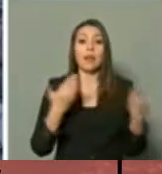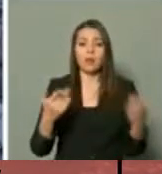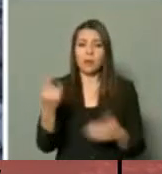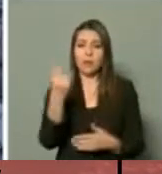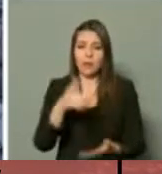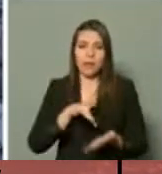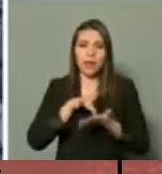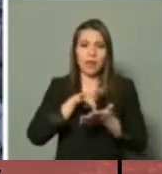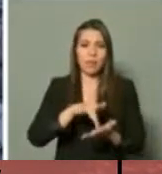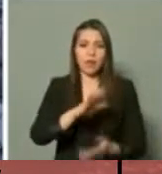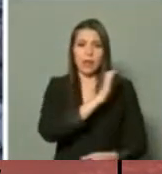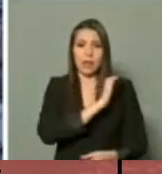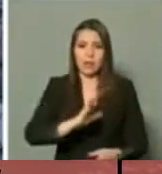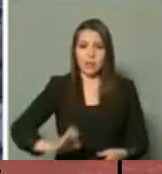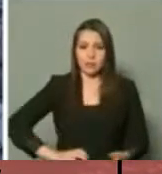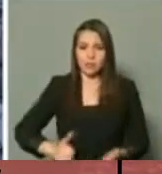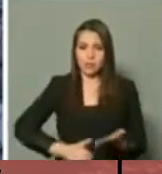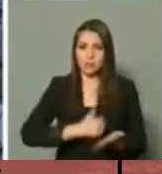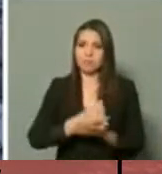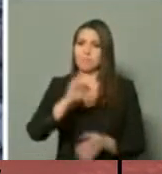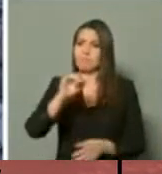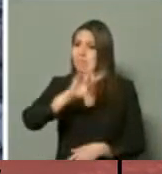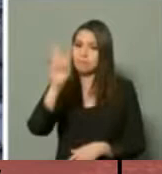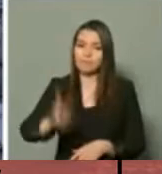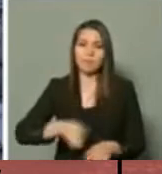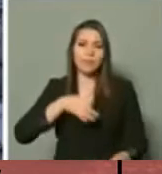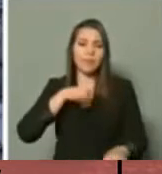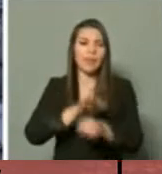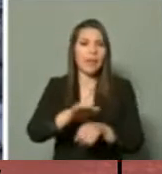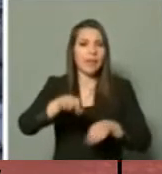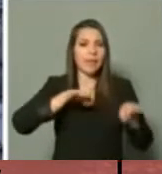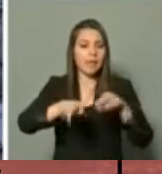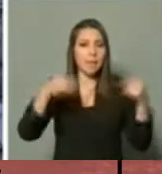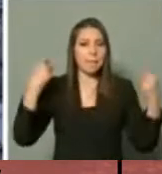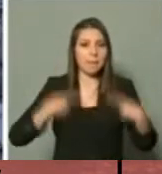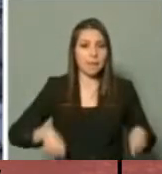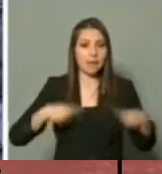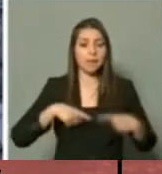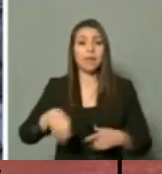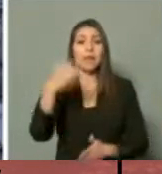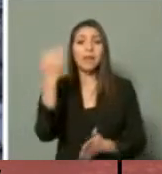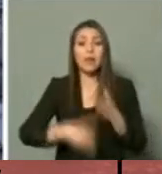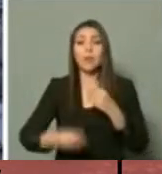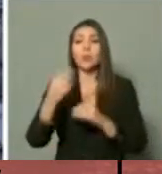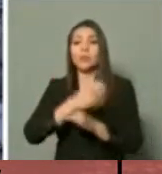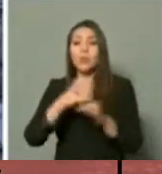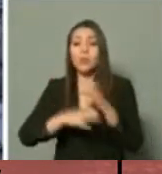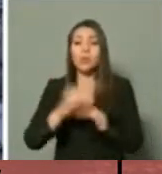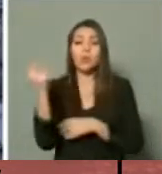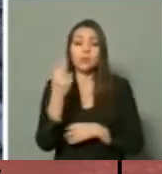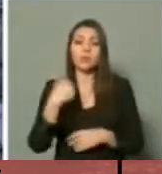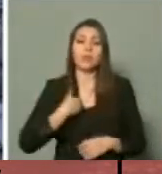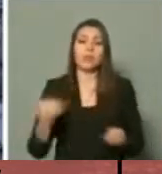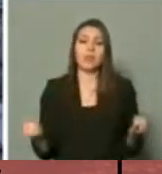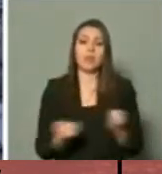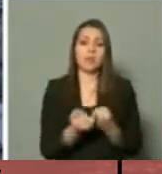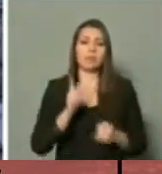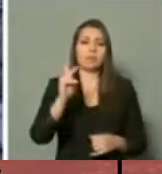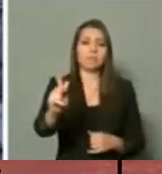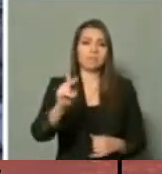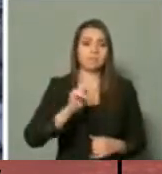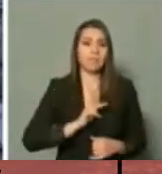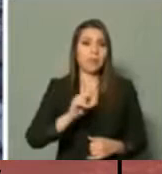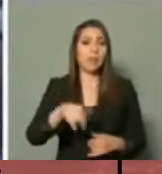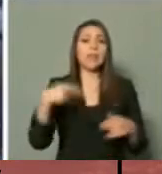ciudadanas, que sí vamos a trabajar por ti, porque las necesidades y carencias que tú vives el día de hoy las tengo yo. Y es suficiente